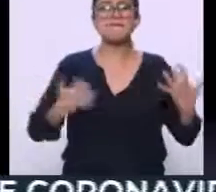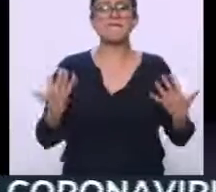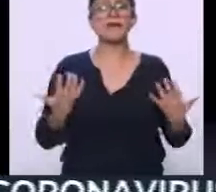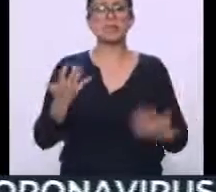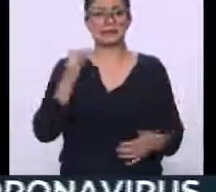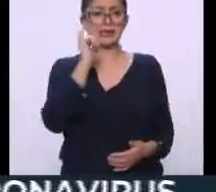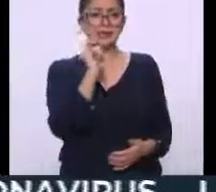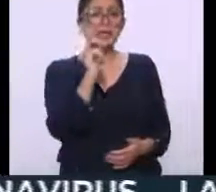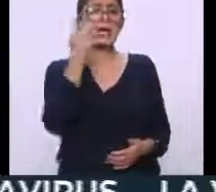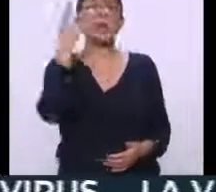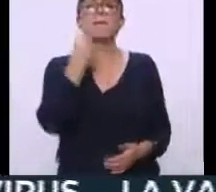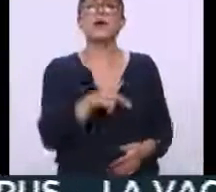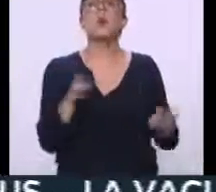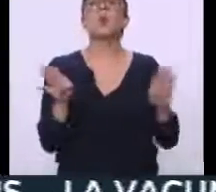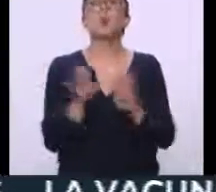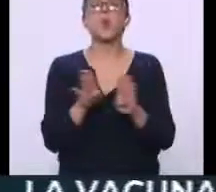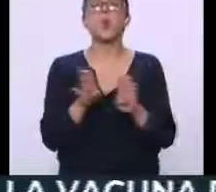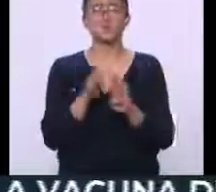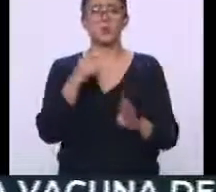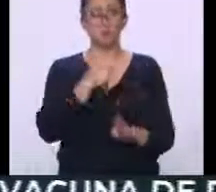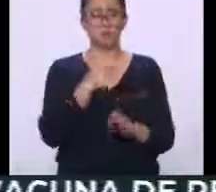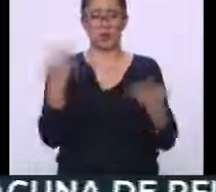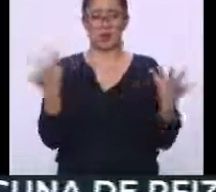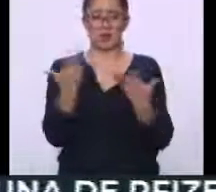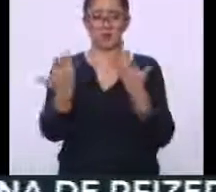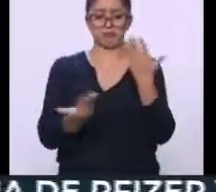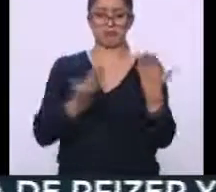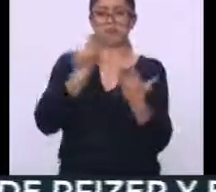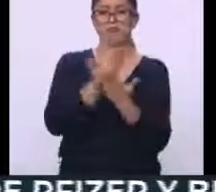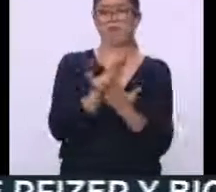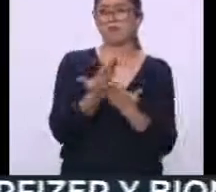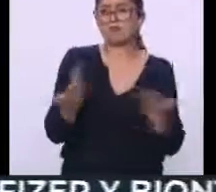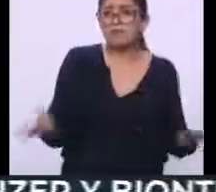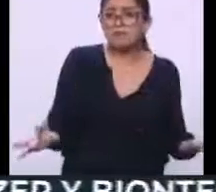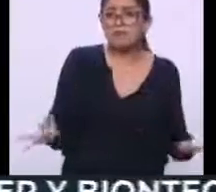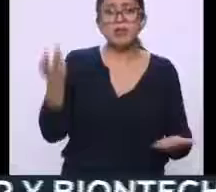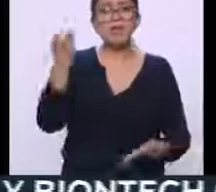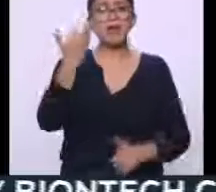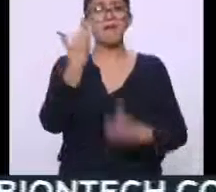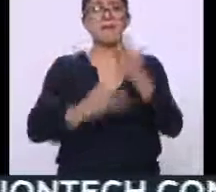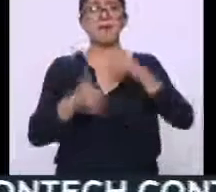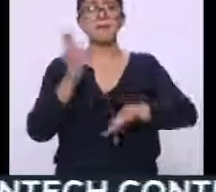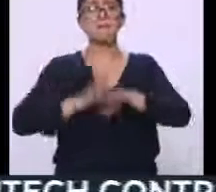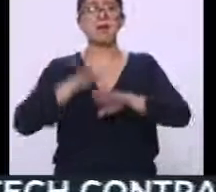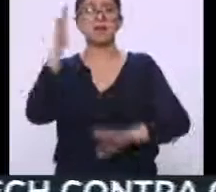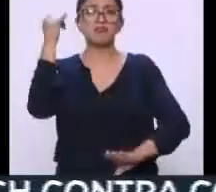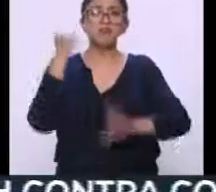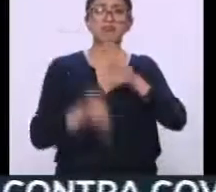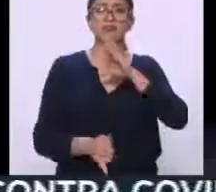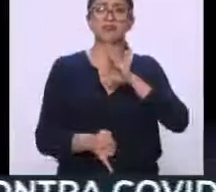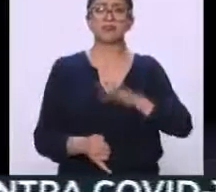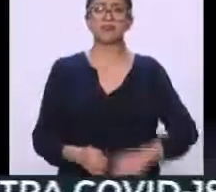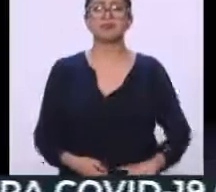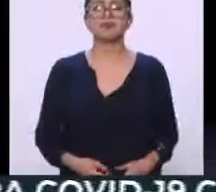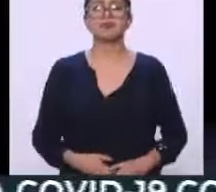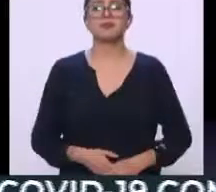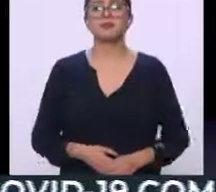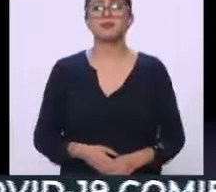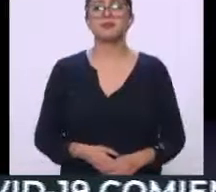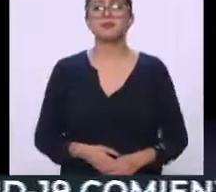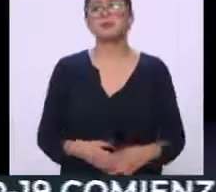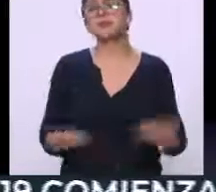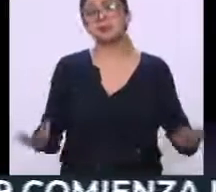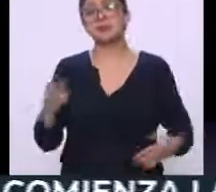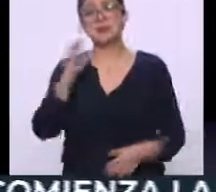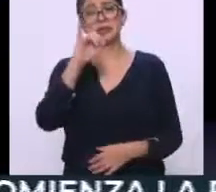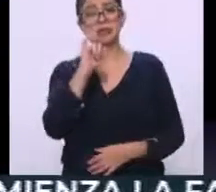pero esta parte de cómo construimos propuesta, de pronto está flaco, ¿no? Sí, y creo que es un gran reto tanto para los que